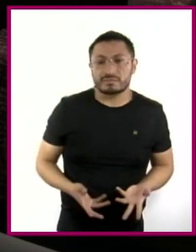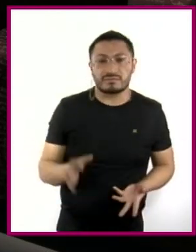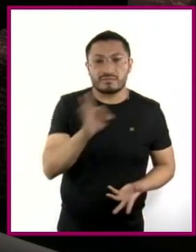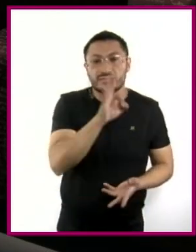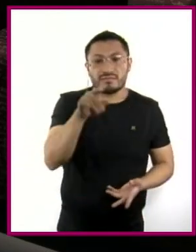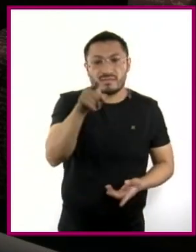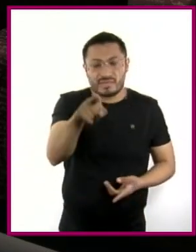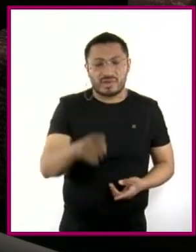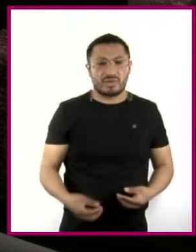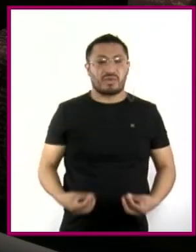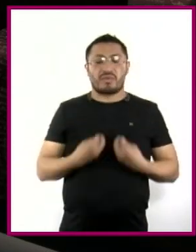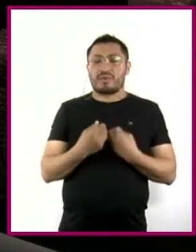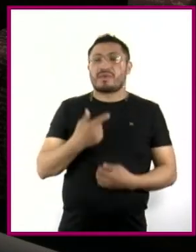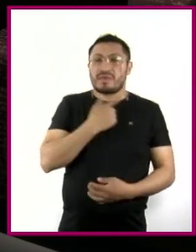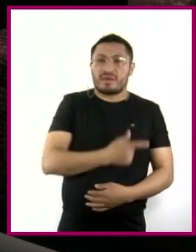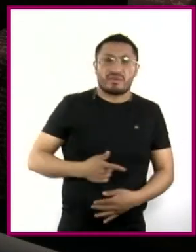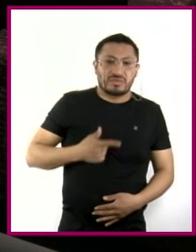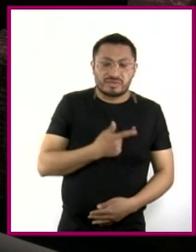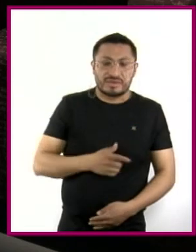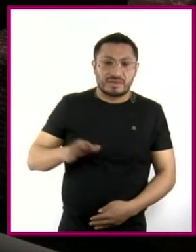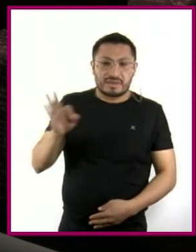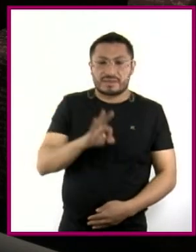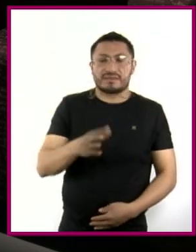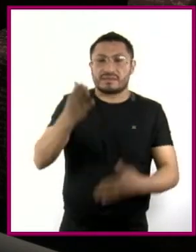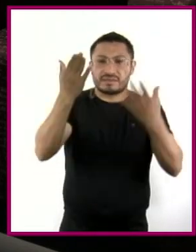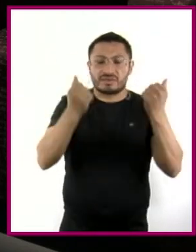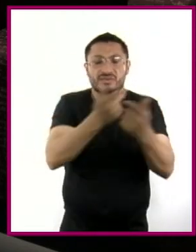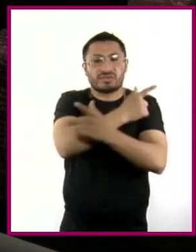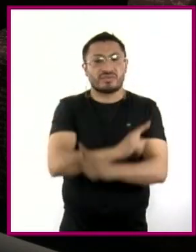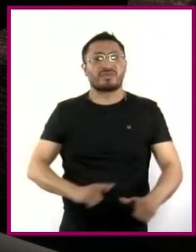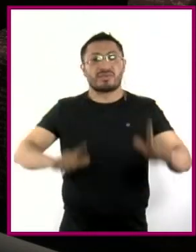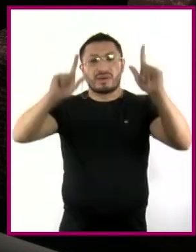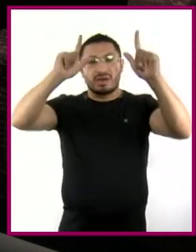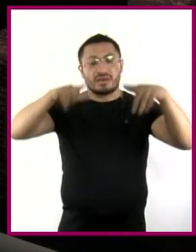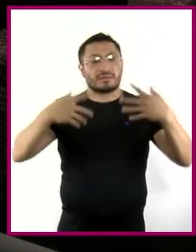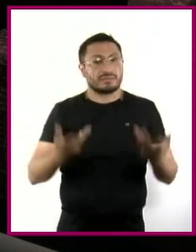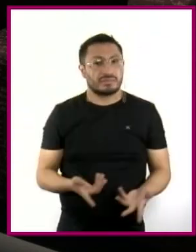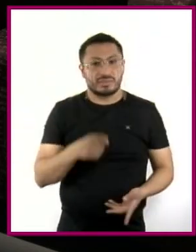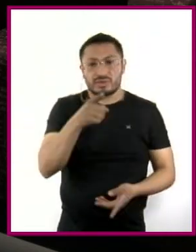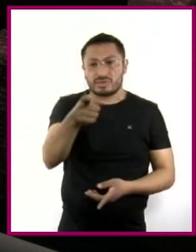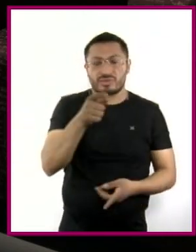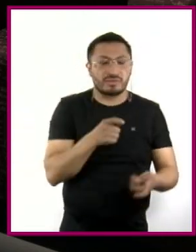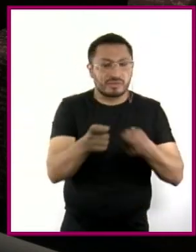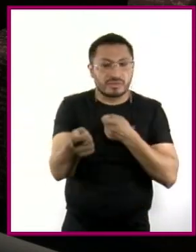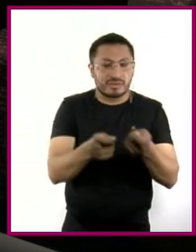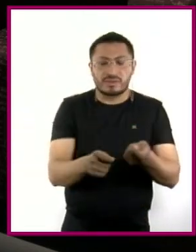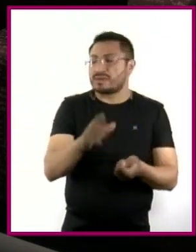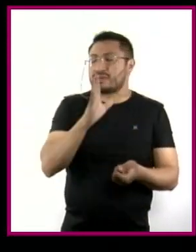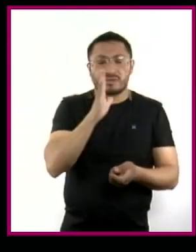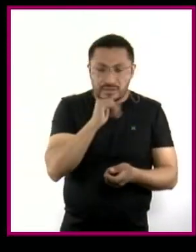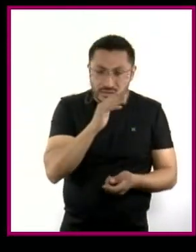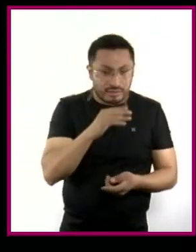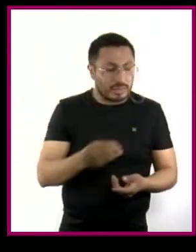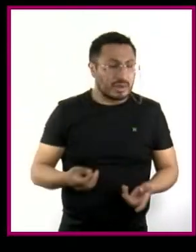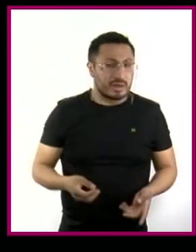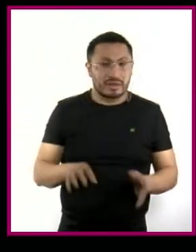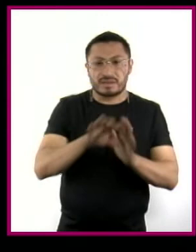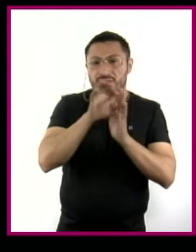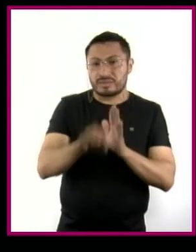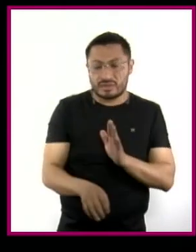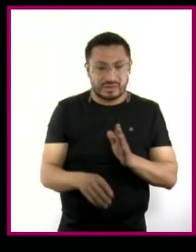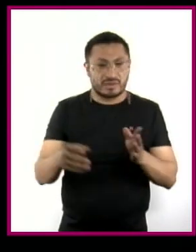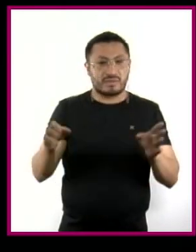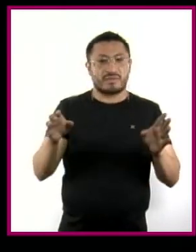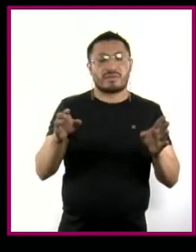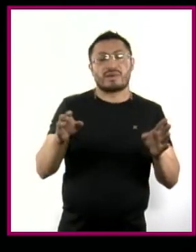vivirla libremente, sino dependiendo de factores externos que no puedes controlar en absoluto, como en el caso de